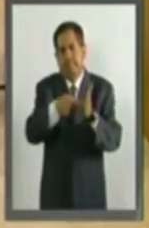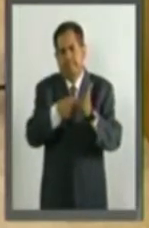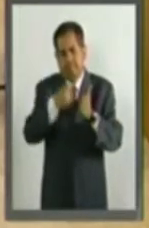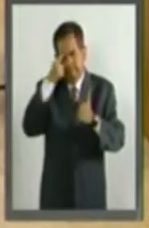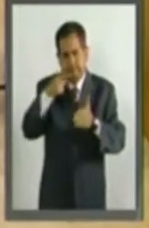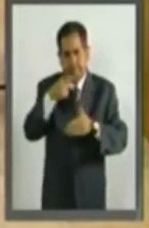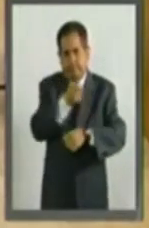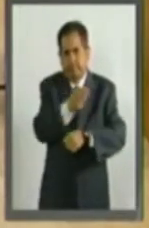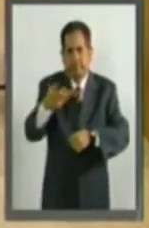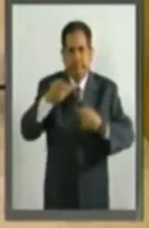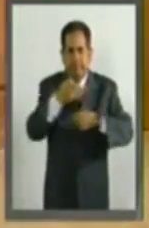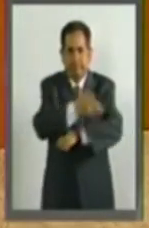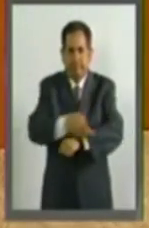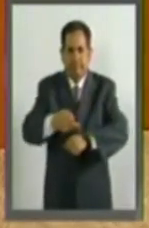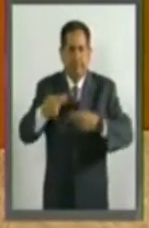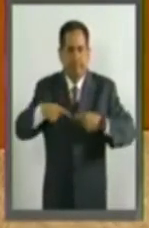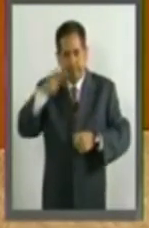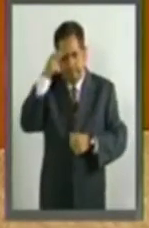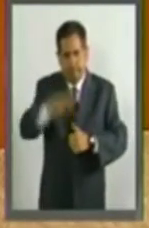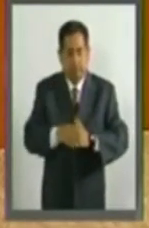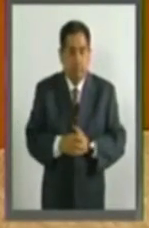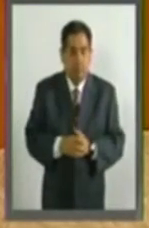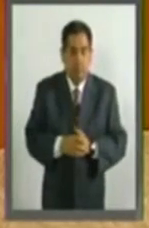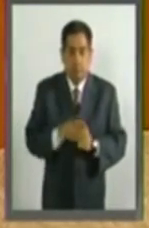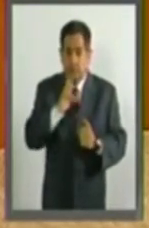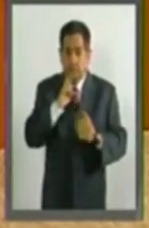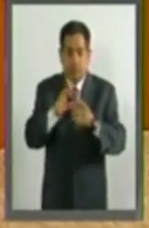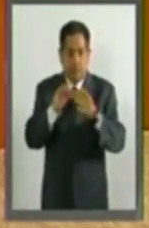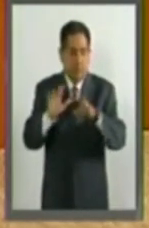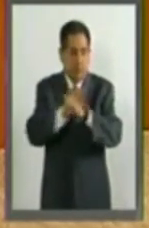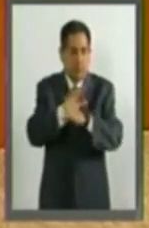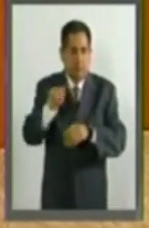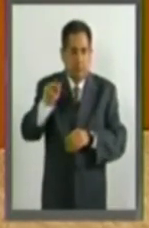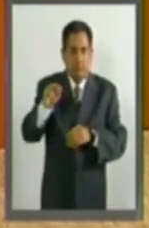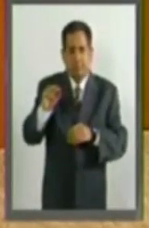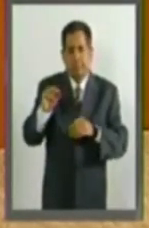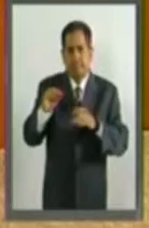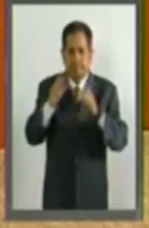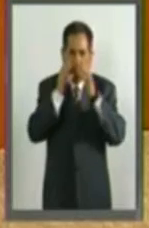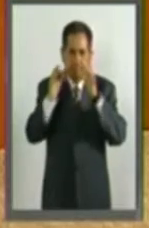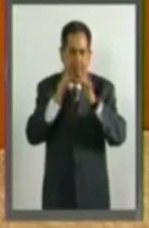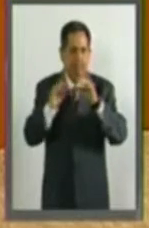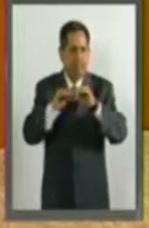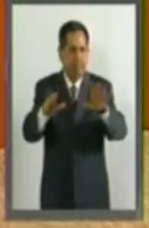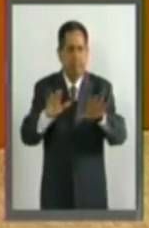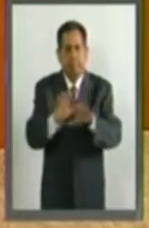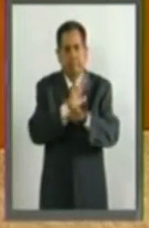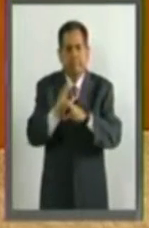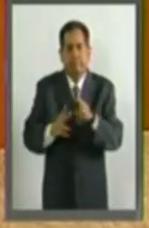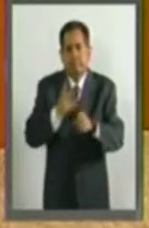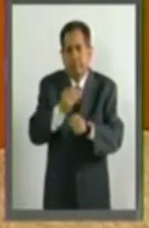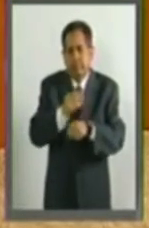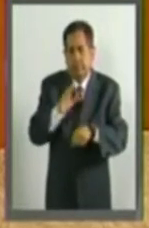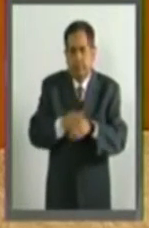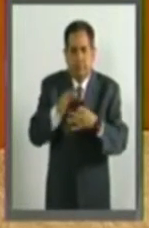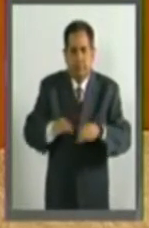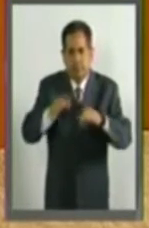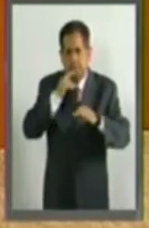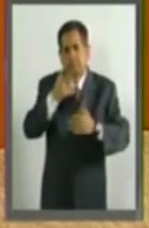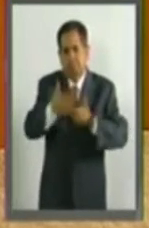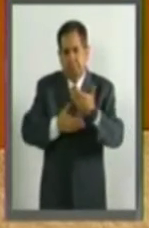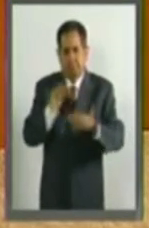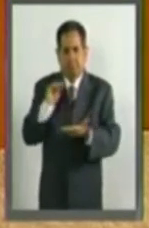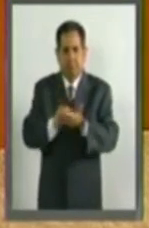las familias mexicanas. La reforma en telecomunicaciones ha venido consolidando un mejor